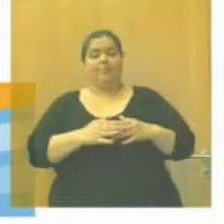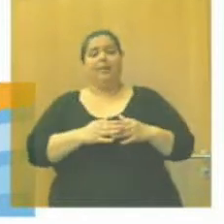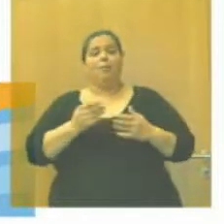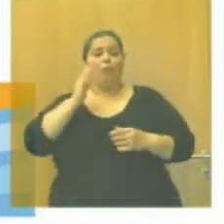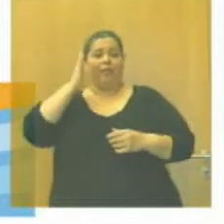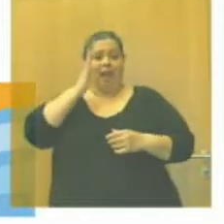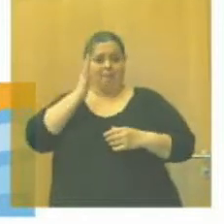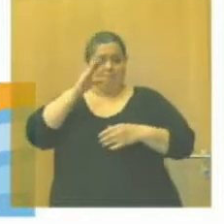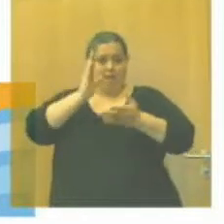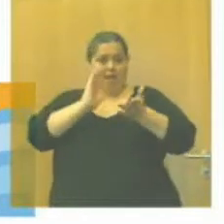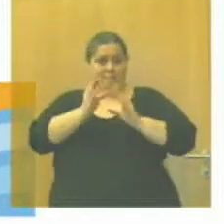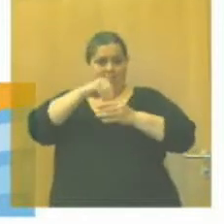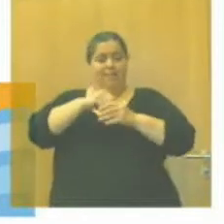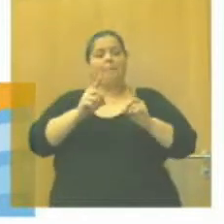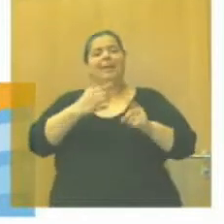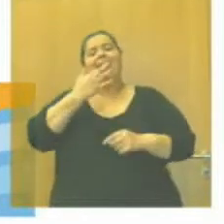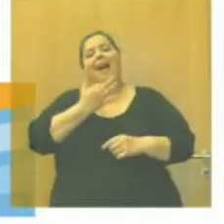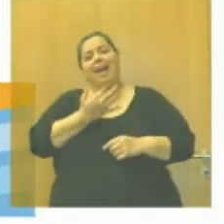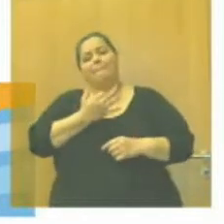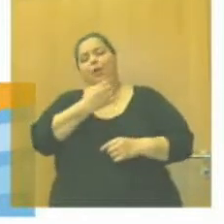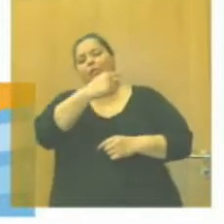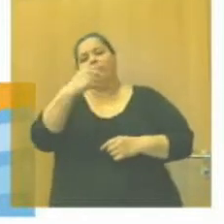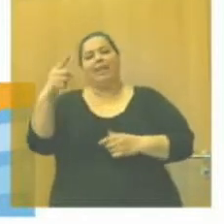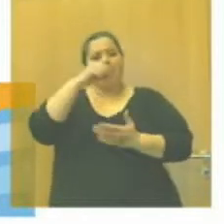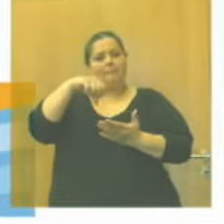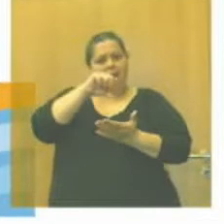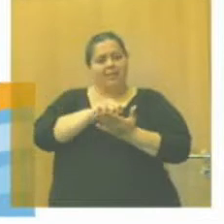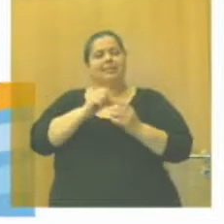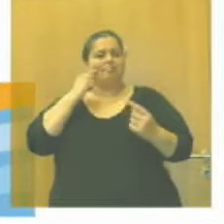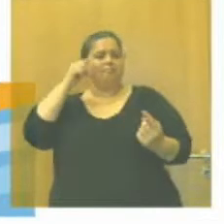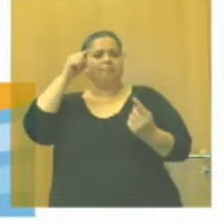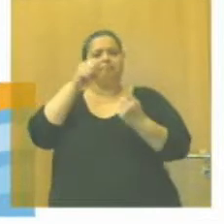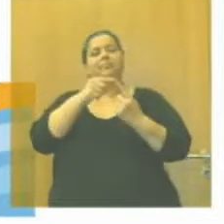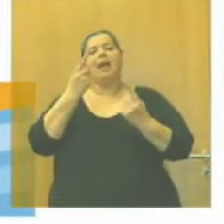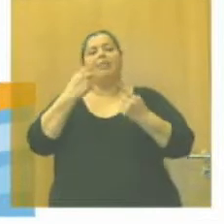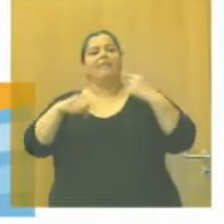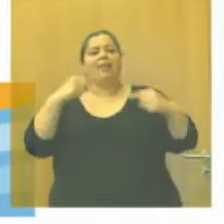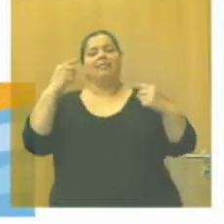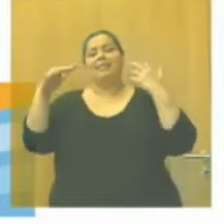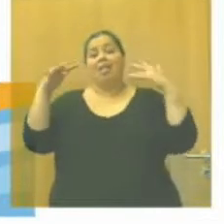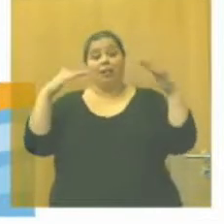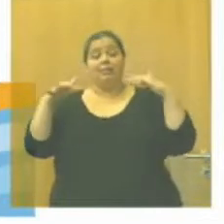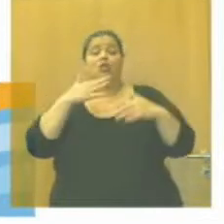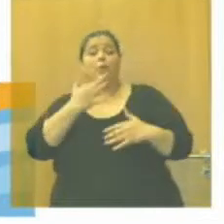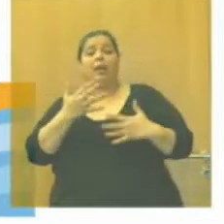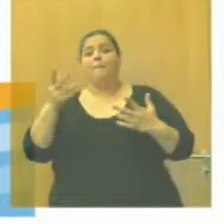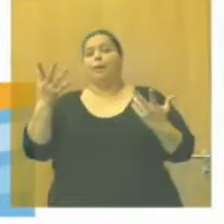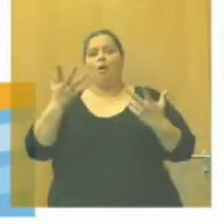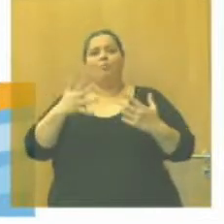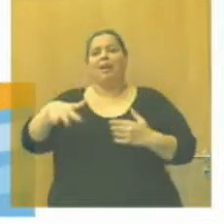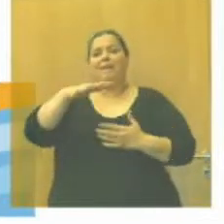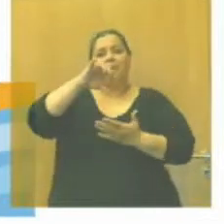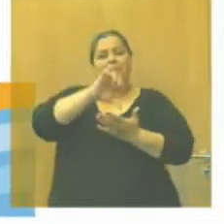Tenemos ejemplos también de varios países que están dirigidas a adolescentes expuestos a emergencias humanitarias, o